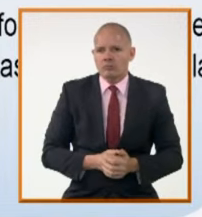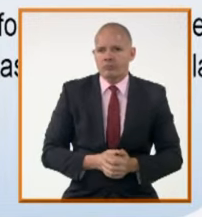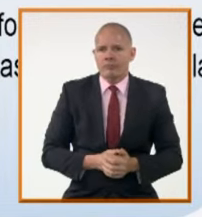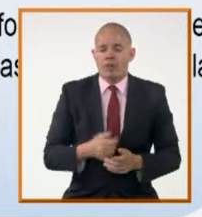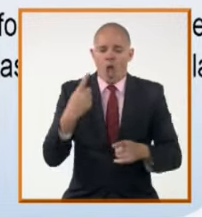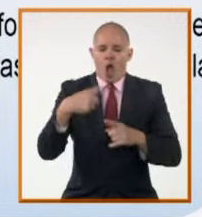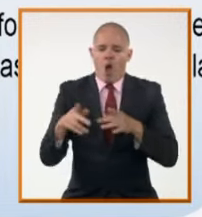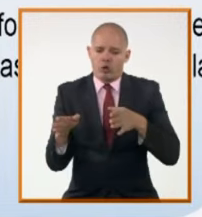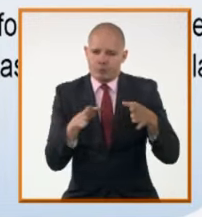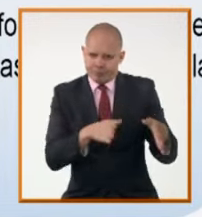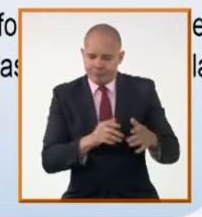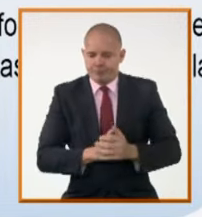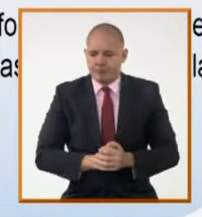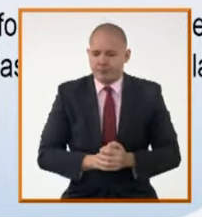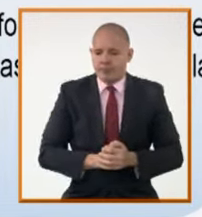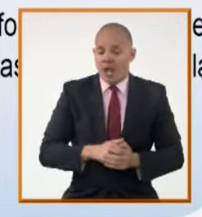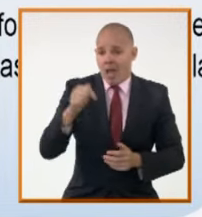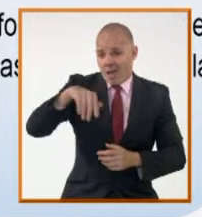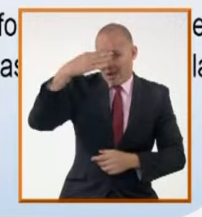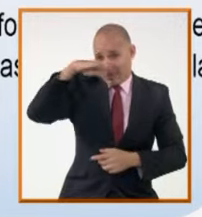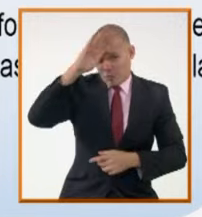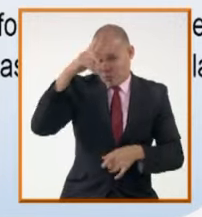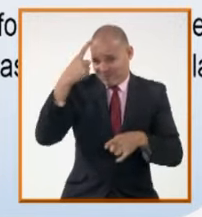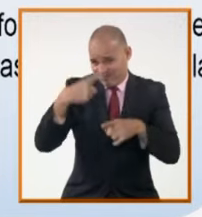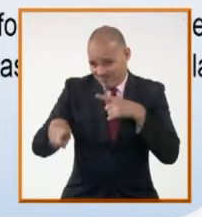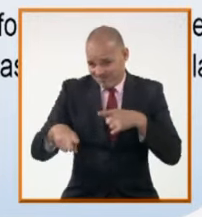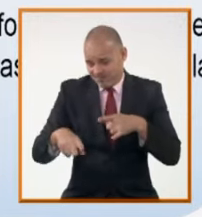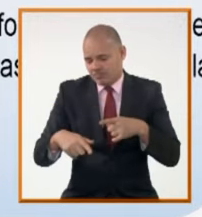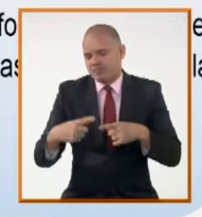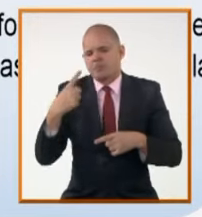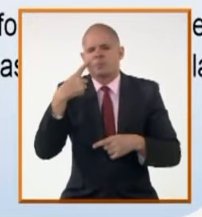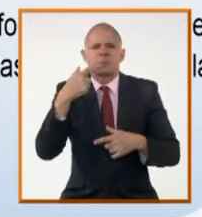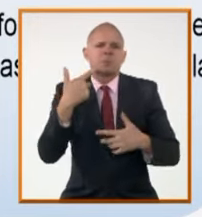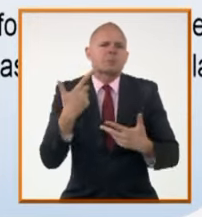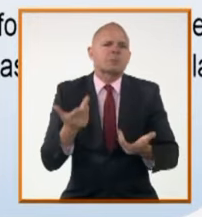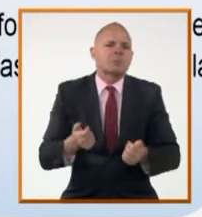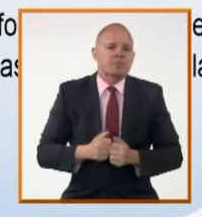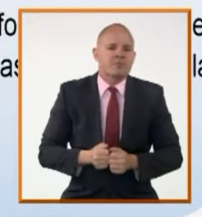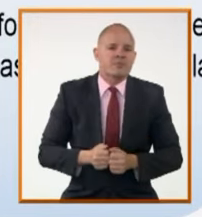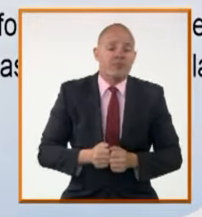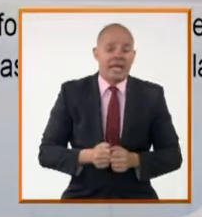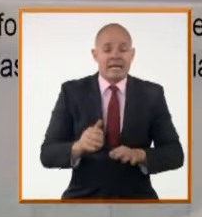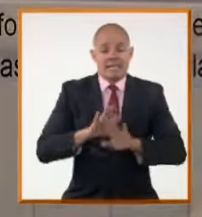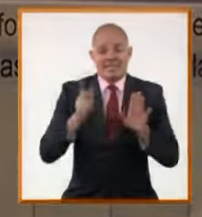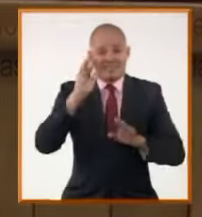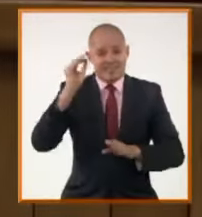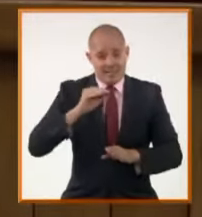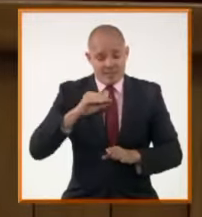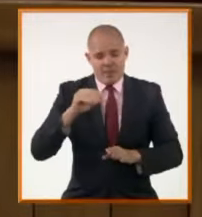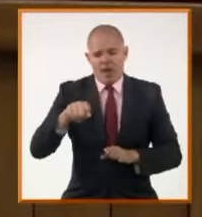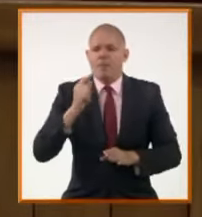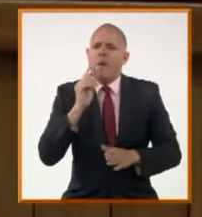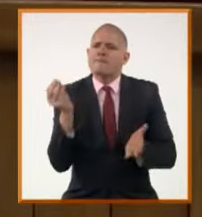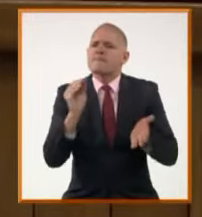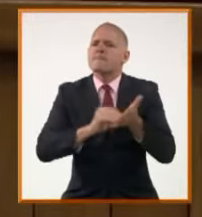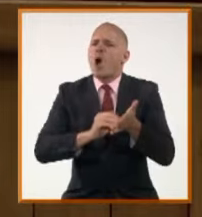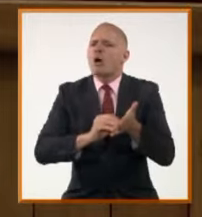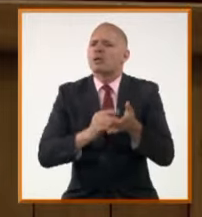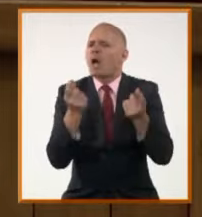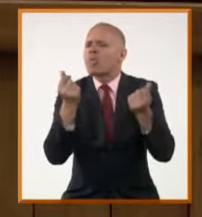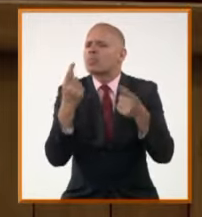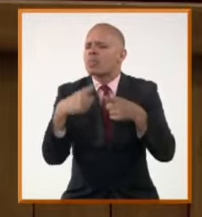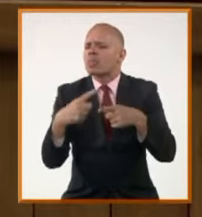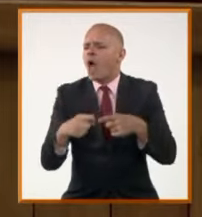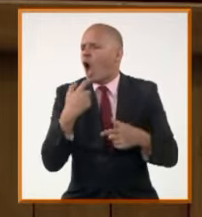de cambio en el país, que incluye la determinación de la tasa de cambio y la formación de precios. Tenemos que ponerle